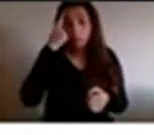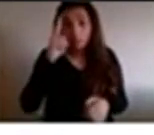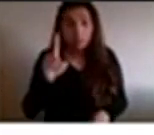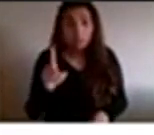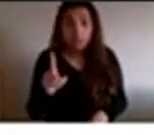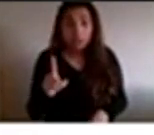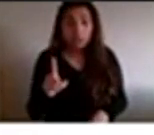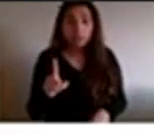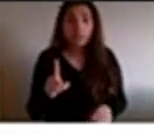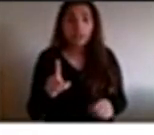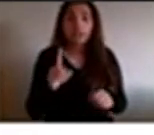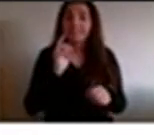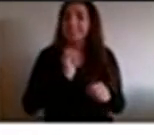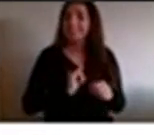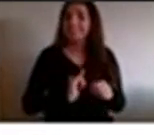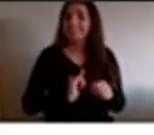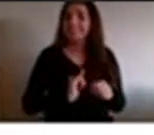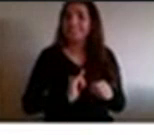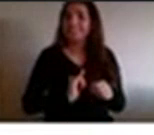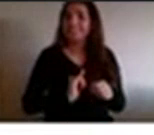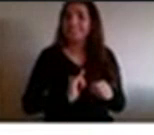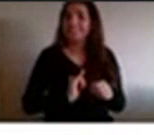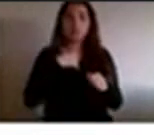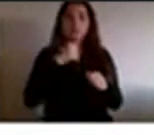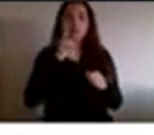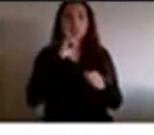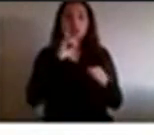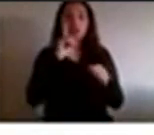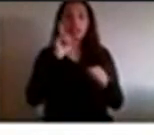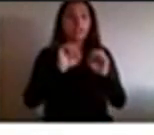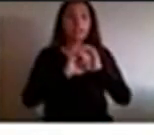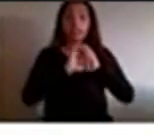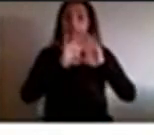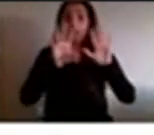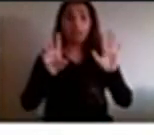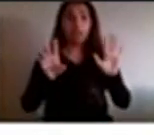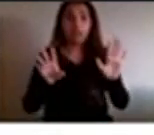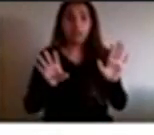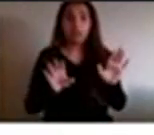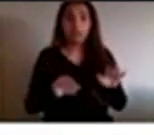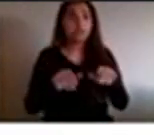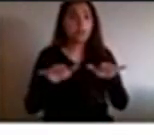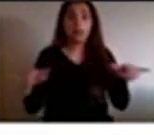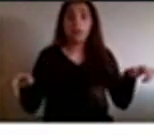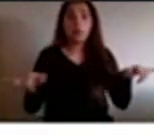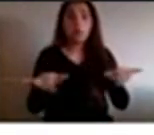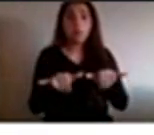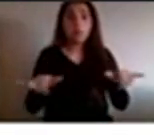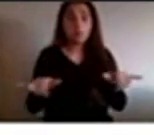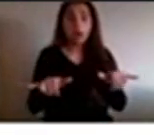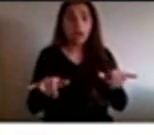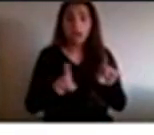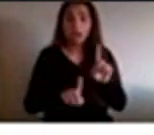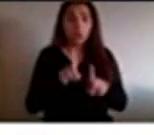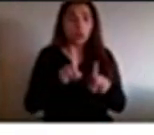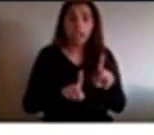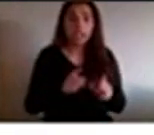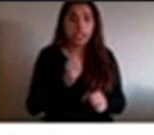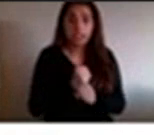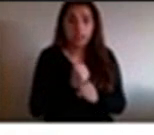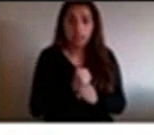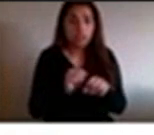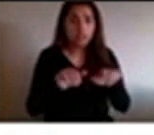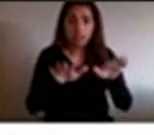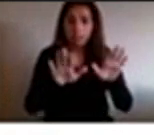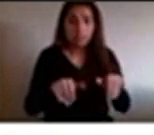claro que le cubre y le aplica las mismas obligaciones laborales que cualquier trabajador. Se le debe aplicar el mismo